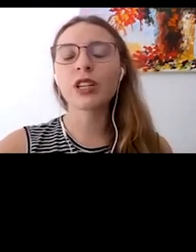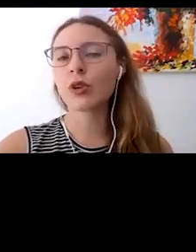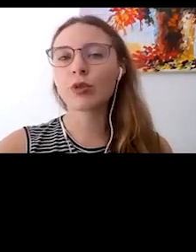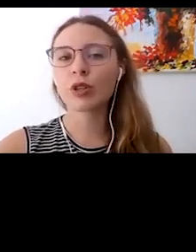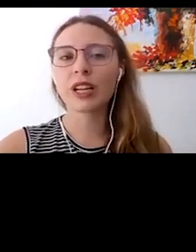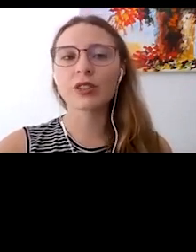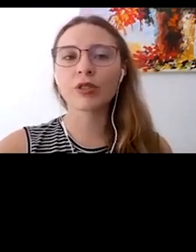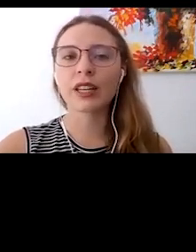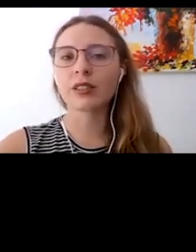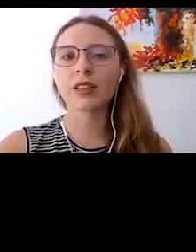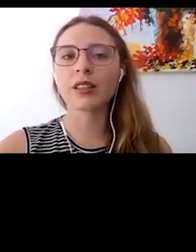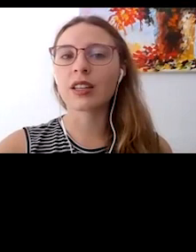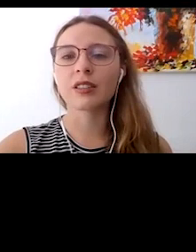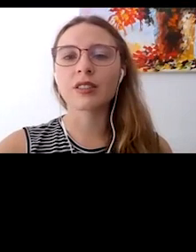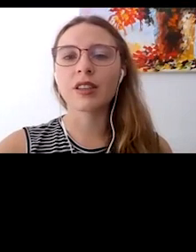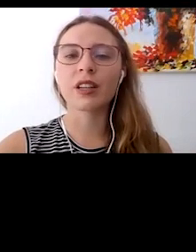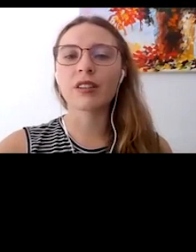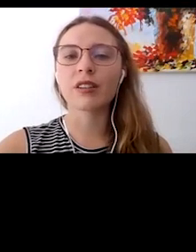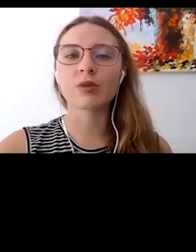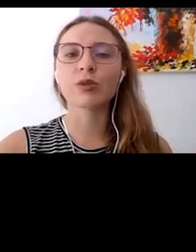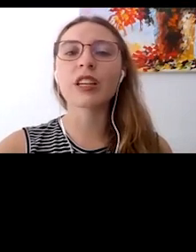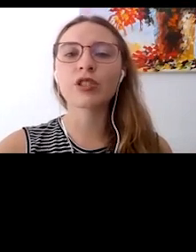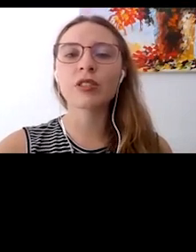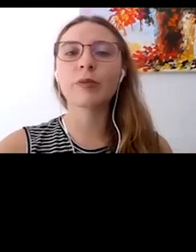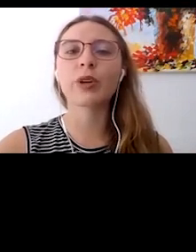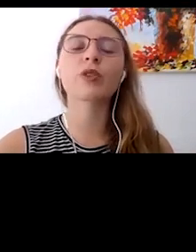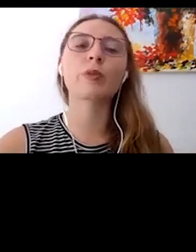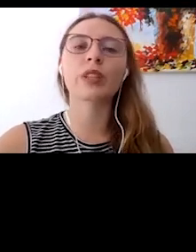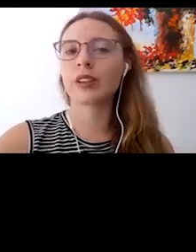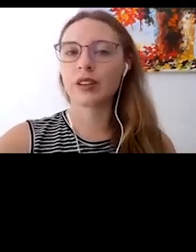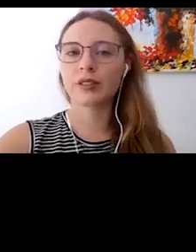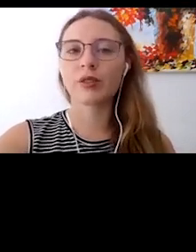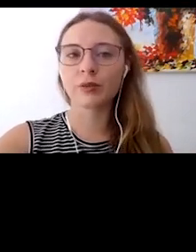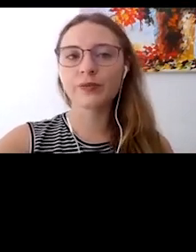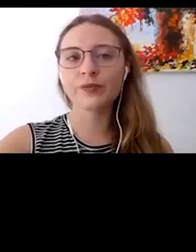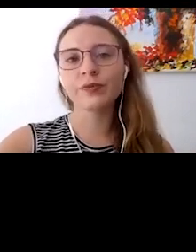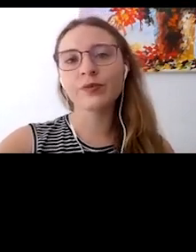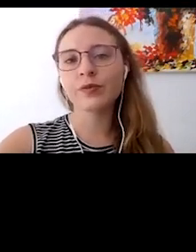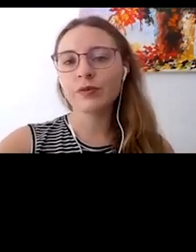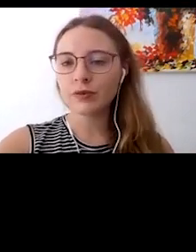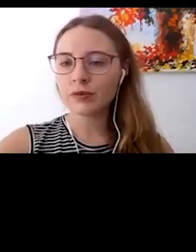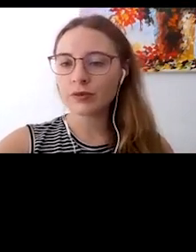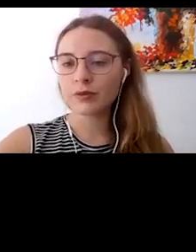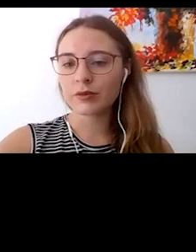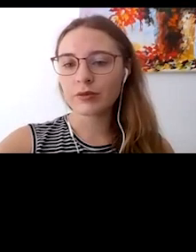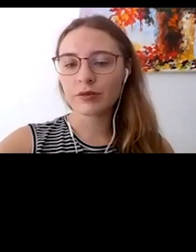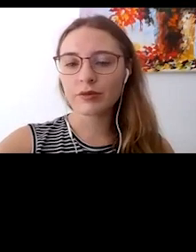Como tal, no hay una obligación directa que te diga que tienes que afiliar. Es un derecho que puede o no puede ser ejercido.